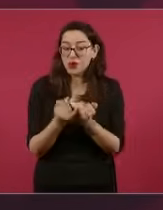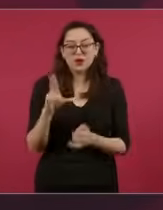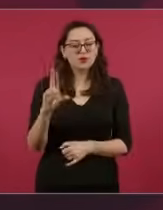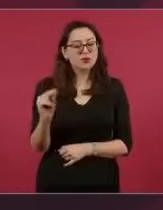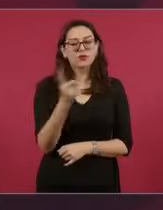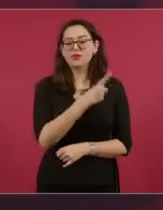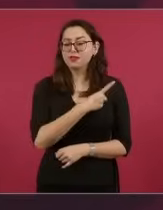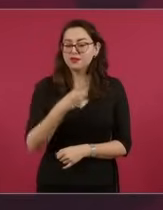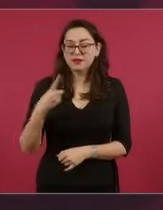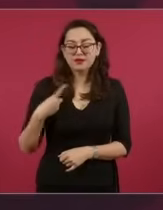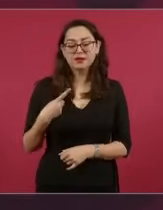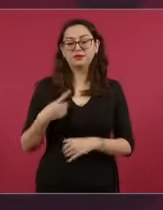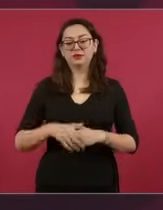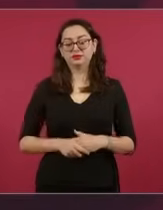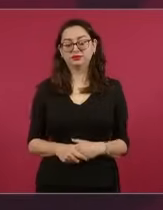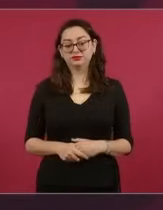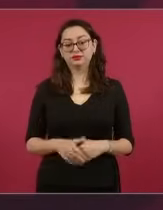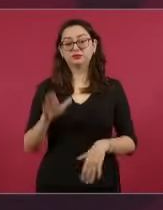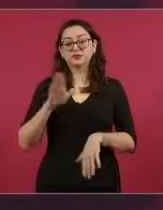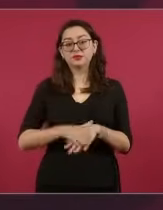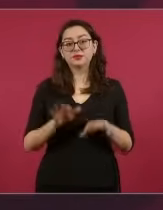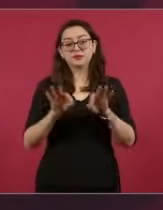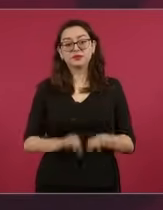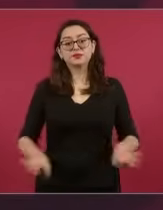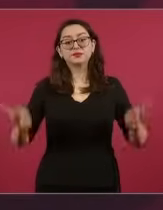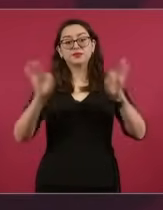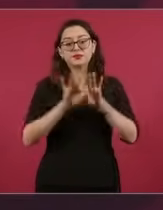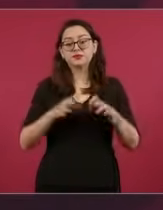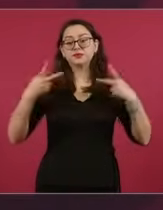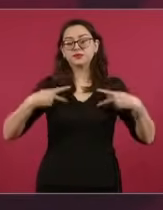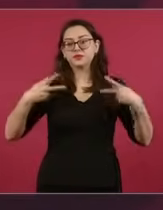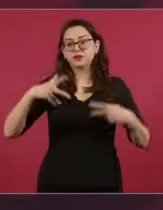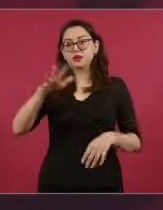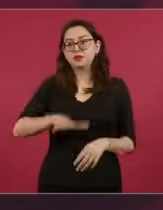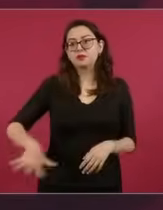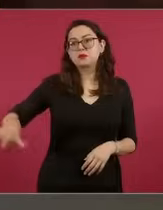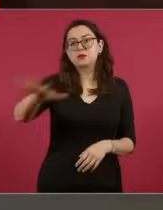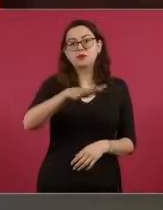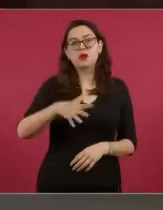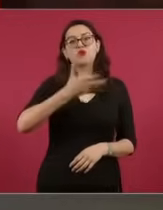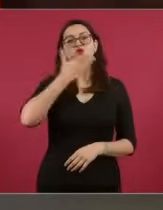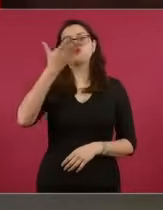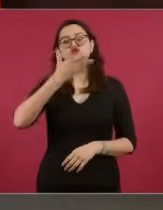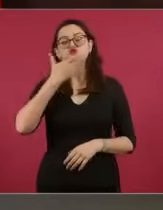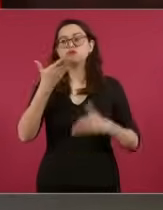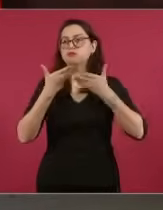mejorando la vida pública, para alcanzar una sociedad mejor.